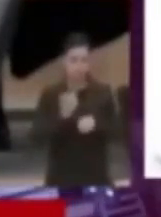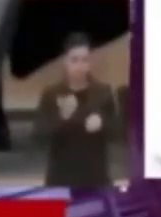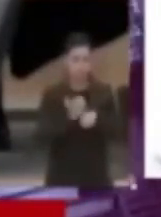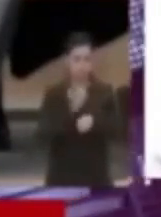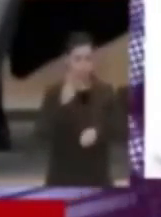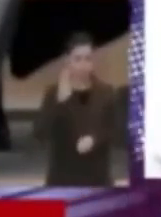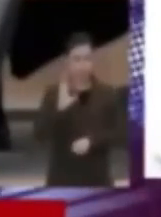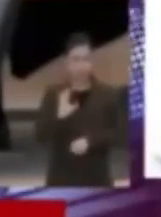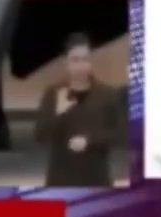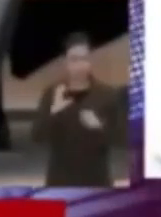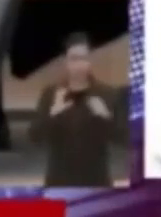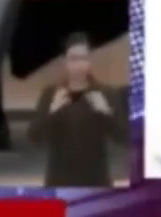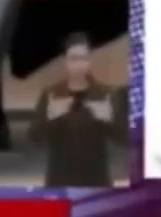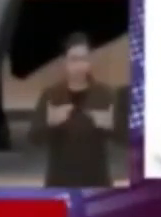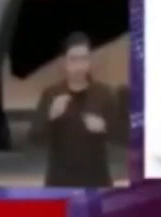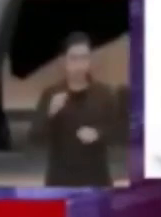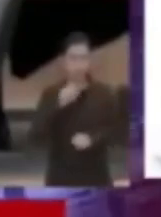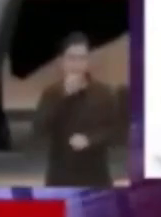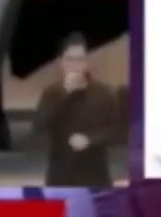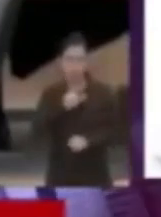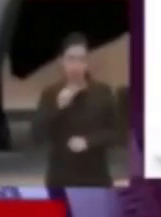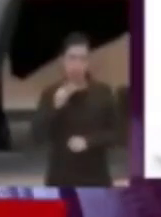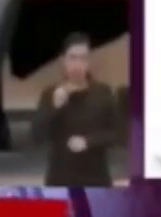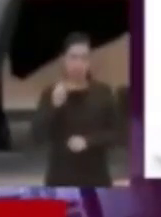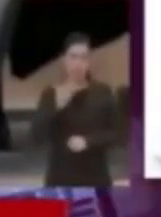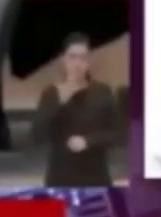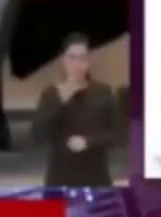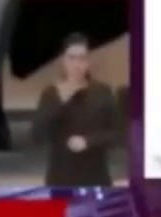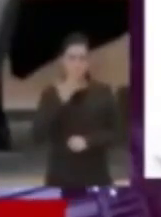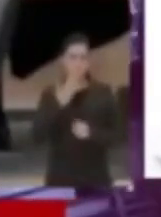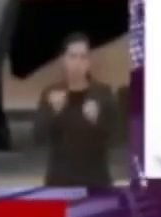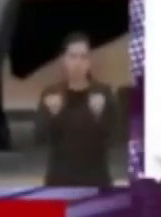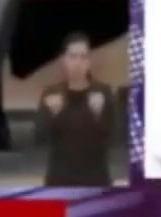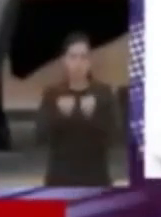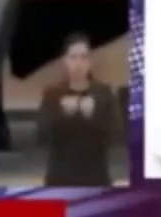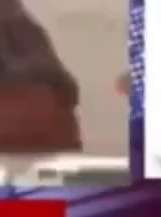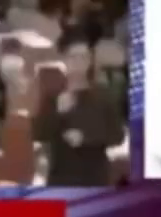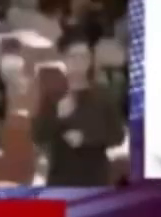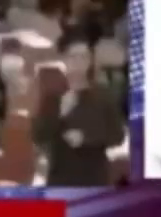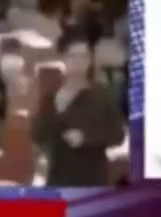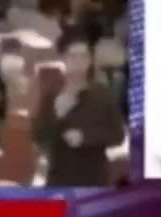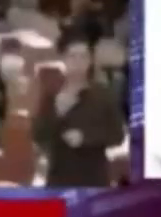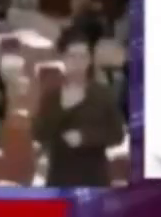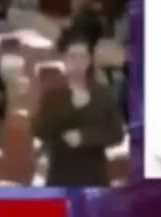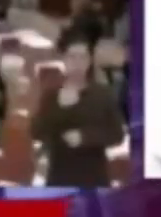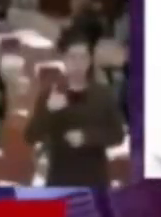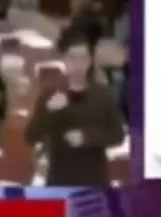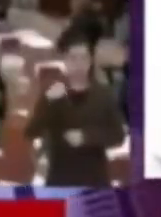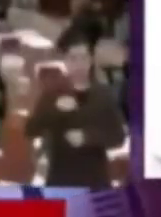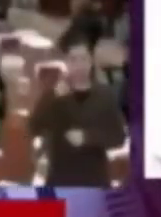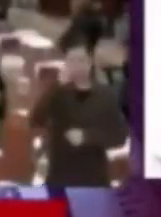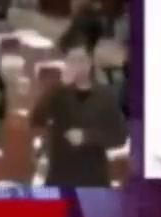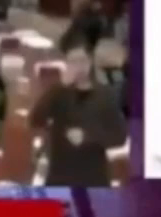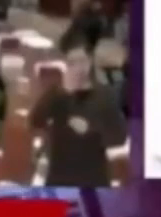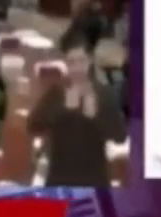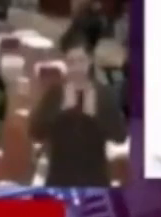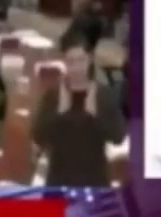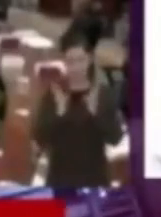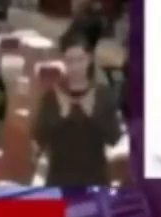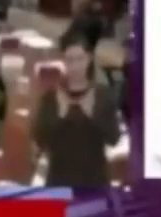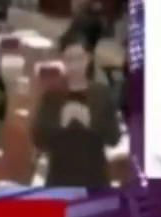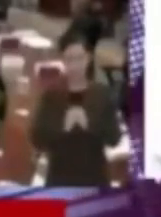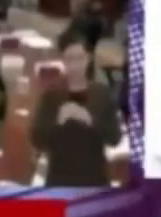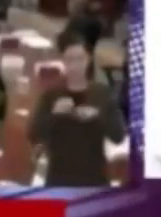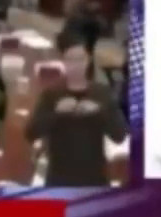estrategia en una contrapropuesta de reforma, recorriendo, digamos, el mismo método, el mismo guión que se